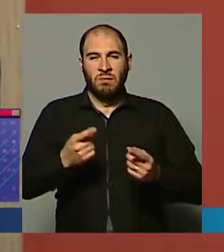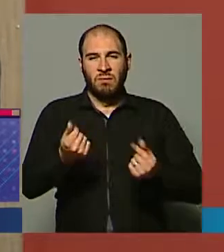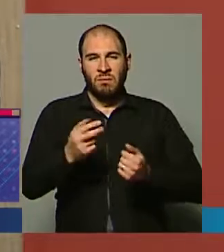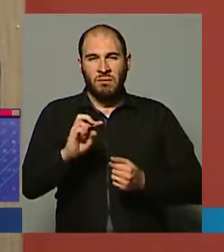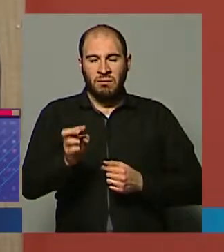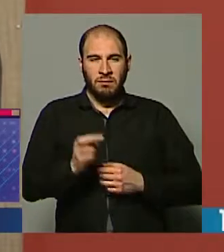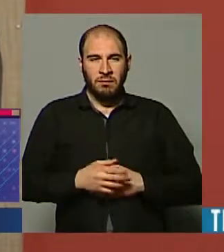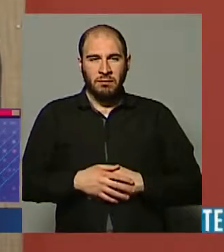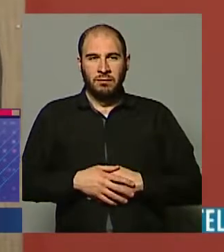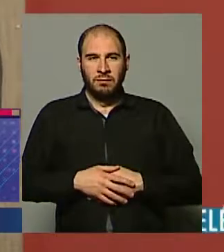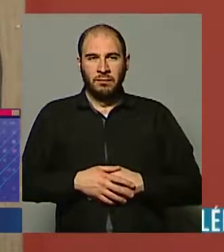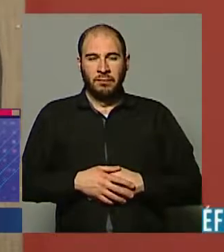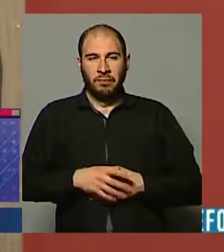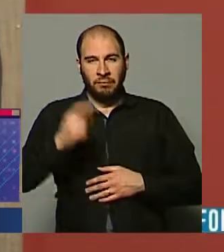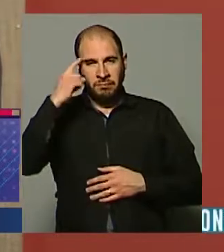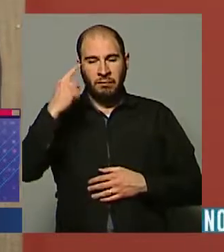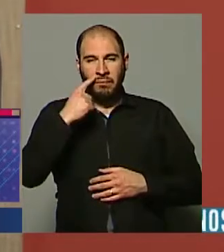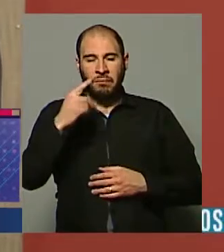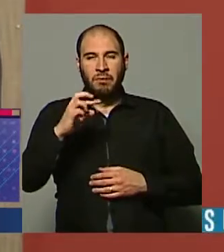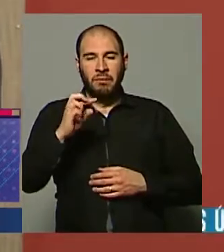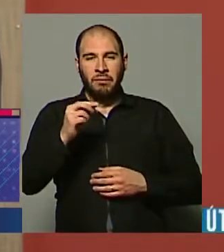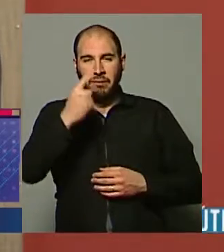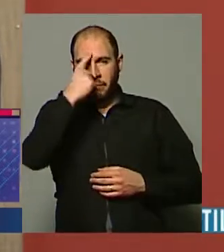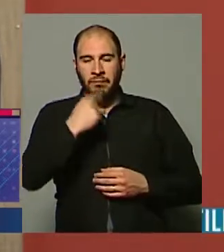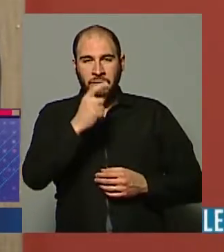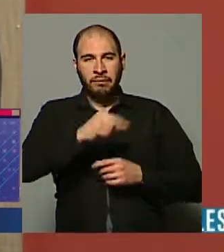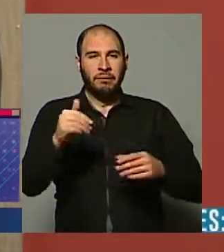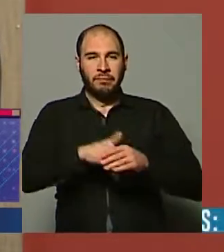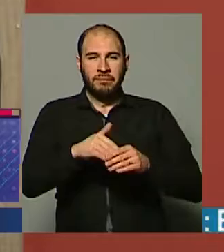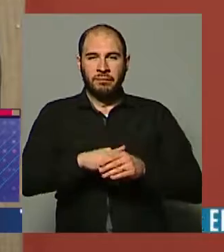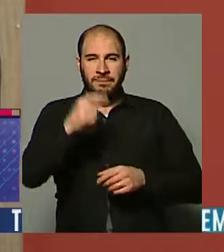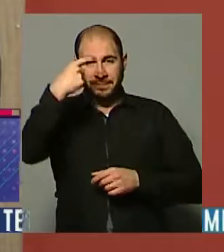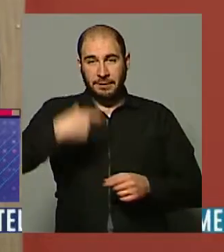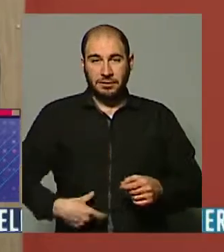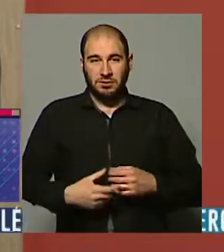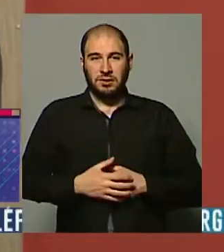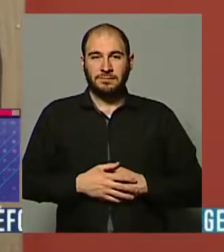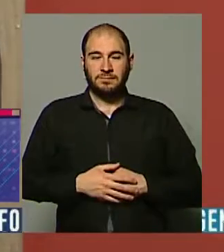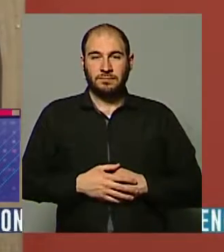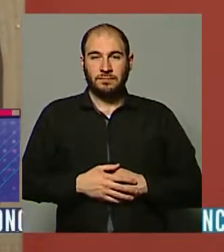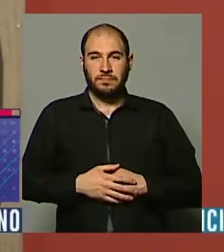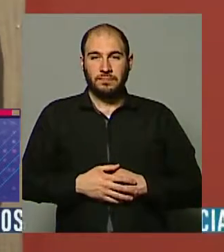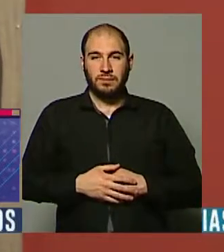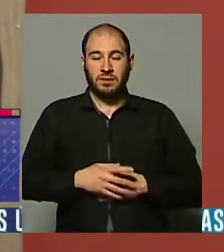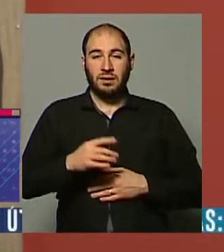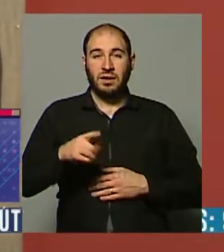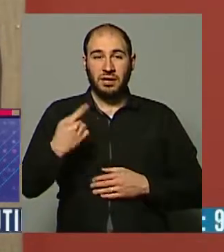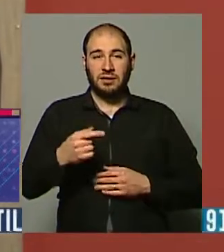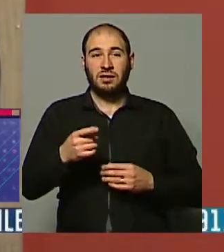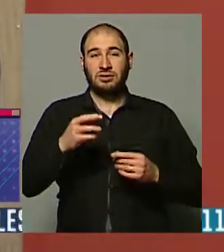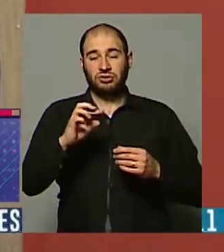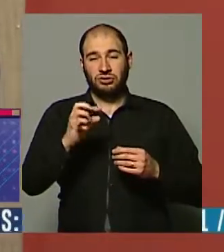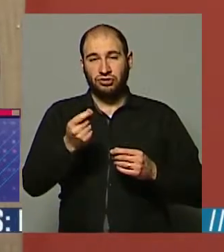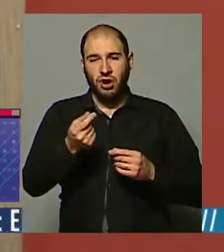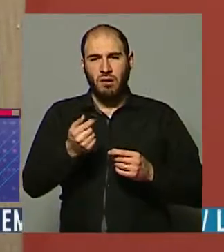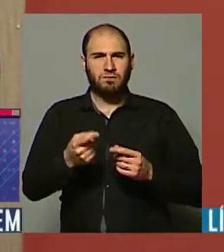de divisas, que son $10.000 por mes para los ahorristas, las personas humanas, si bien sigue siendo un monto